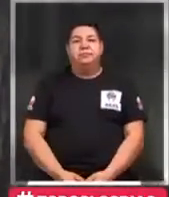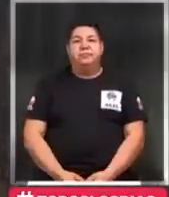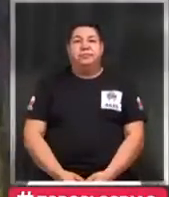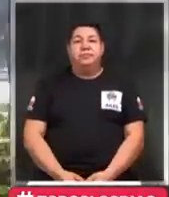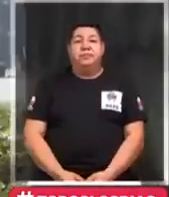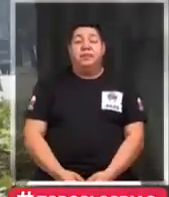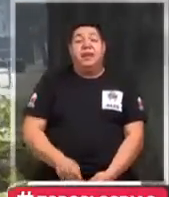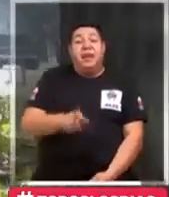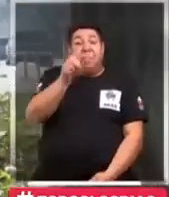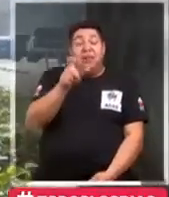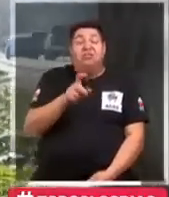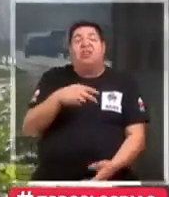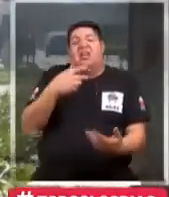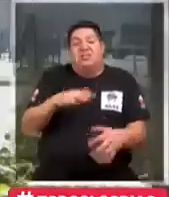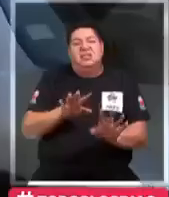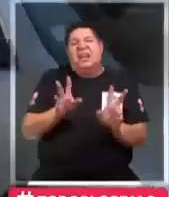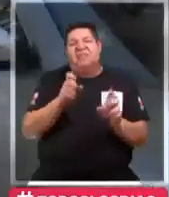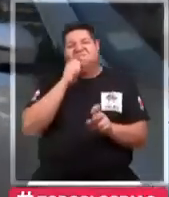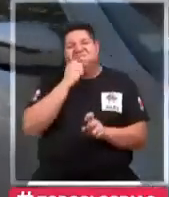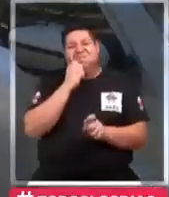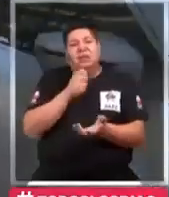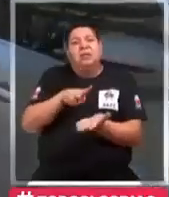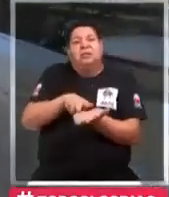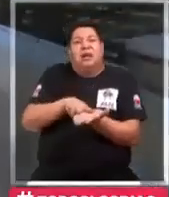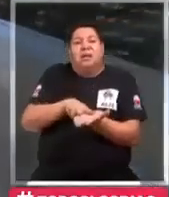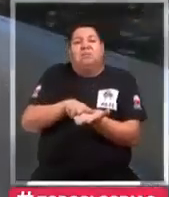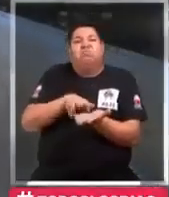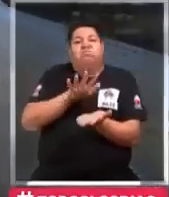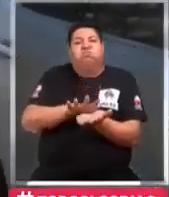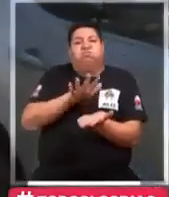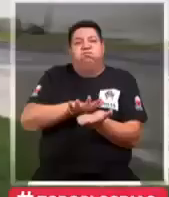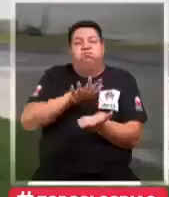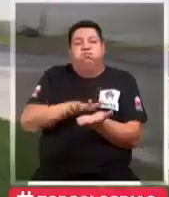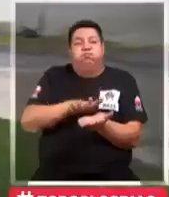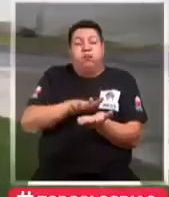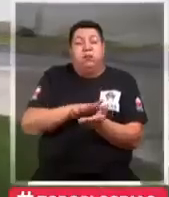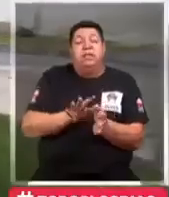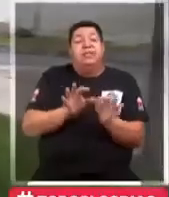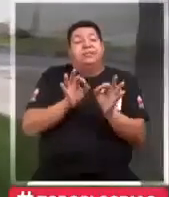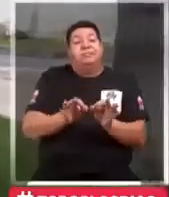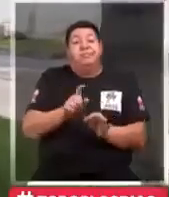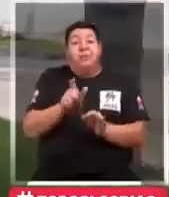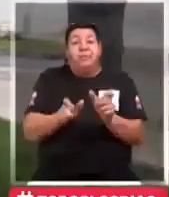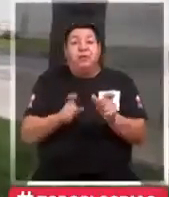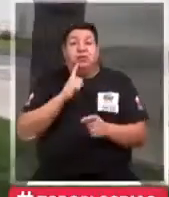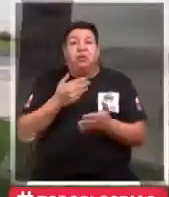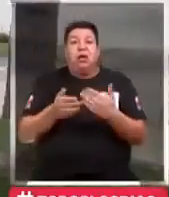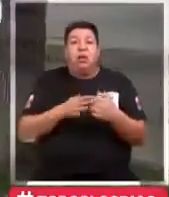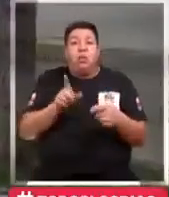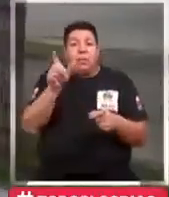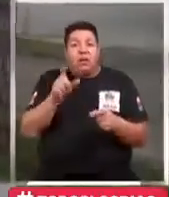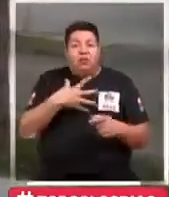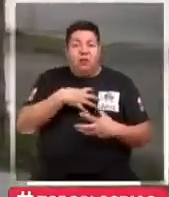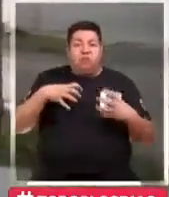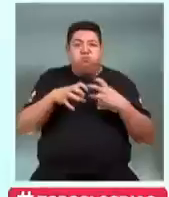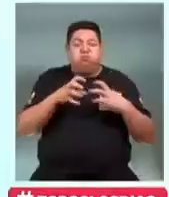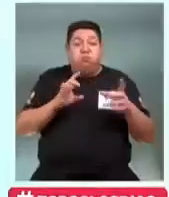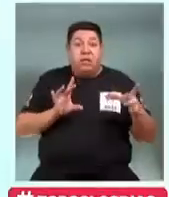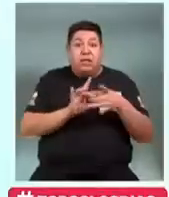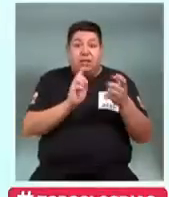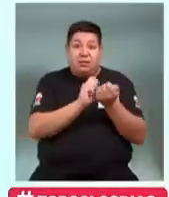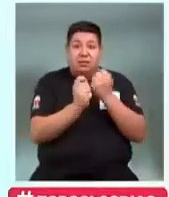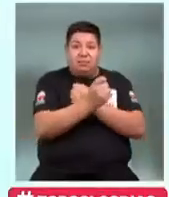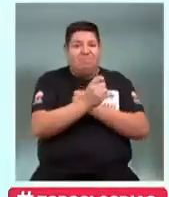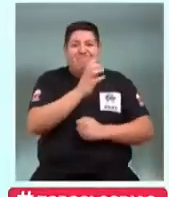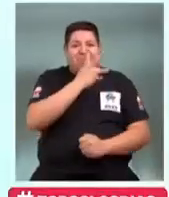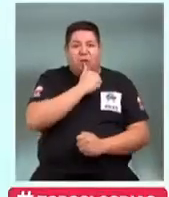Ella prácticamente estuvo postrada en una cama. En ese momento no había nadie incompatible con la misma. Y de ahí nos